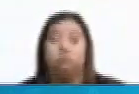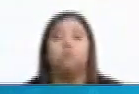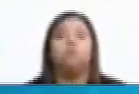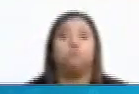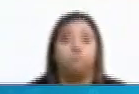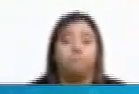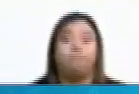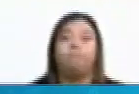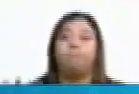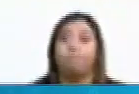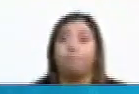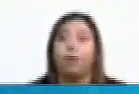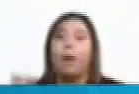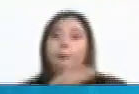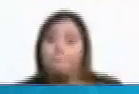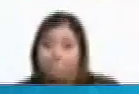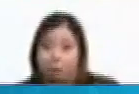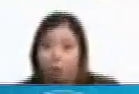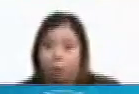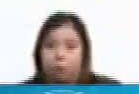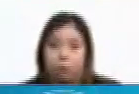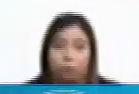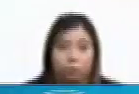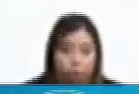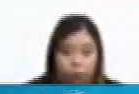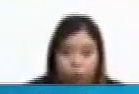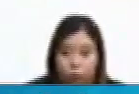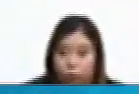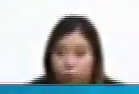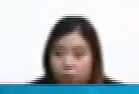Vacunar es un derecho humano.